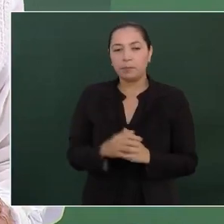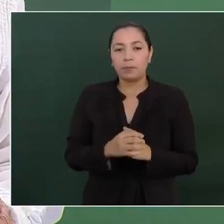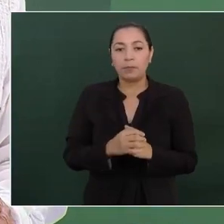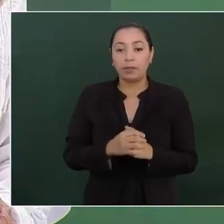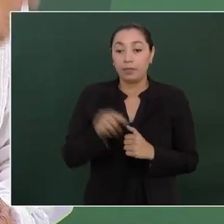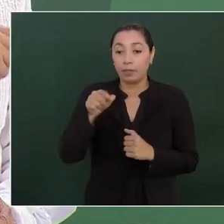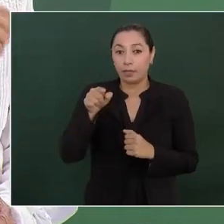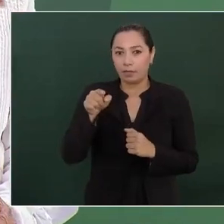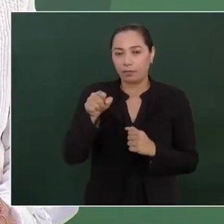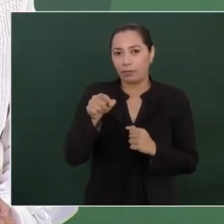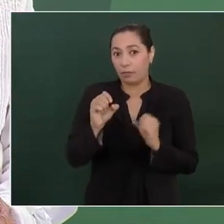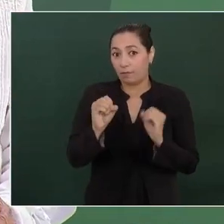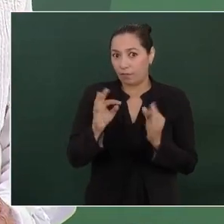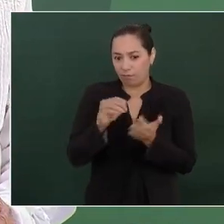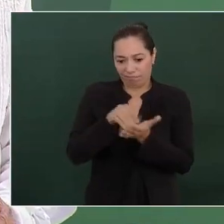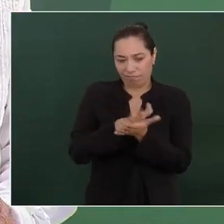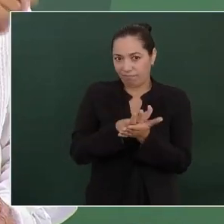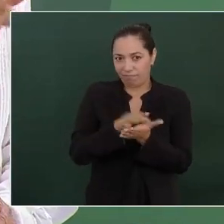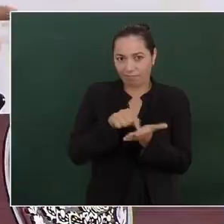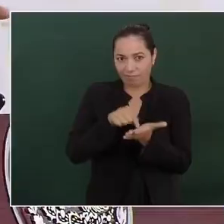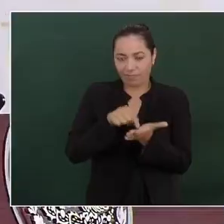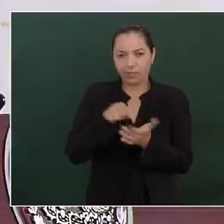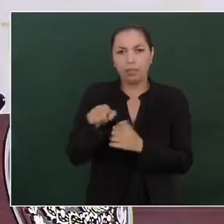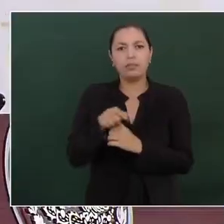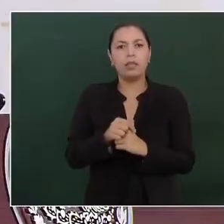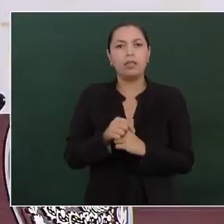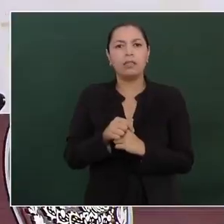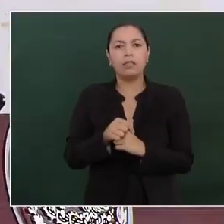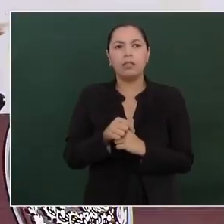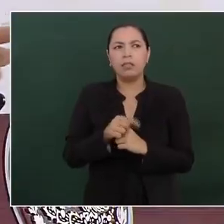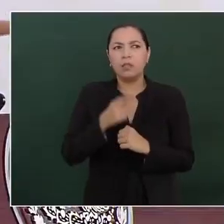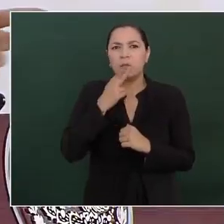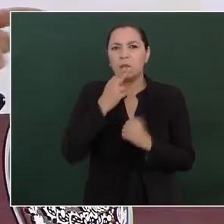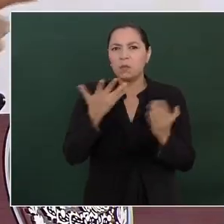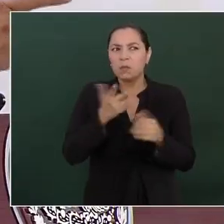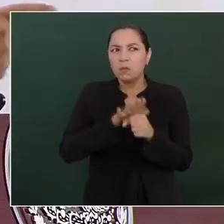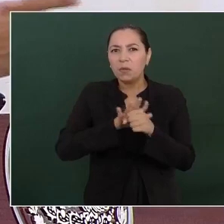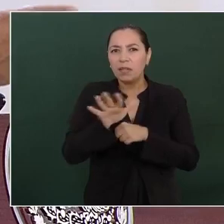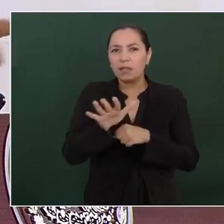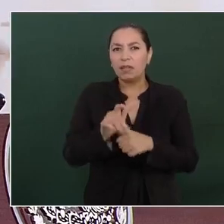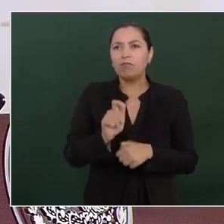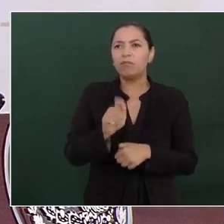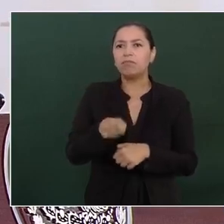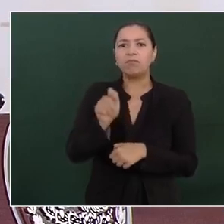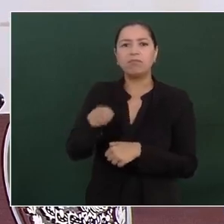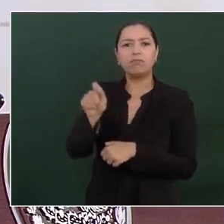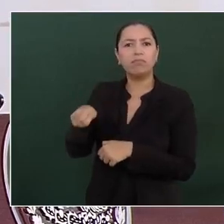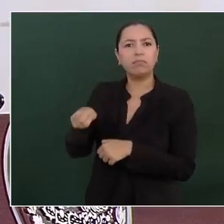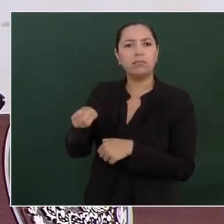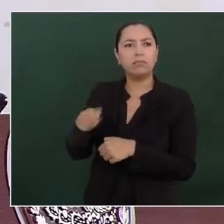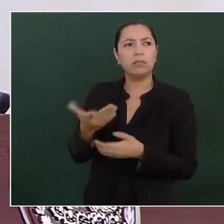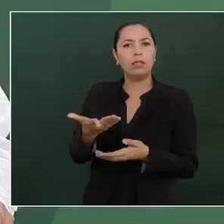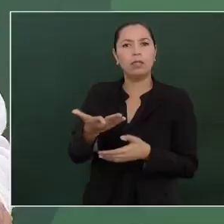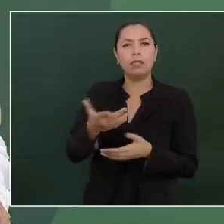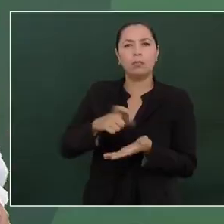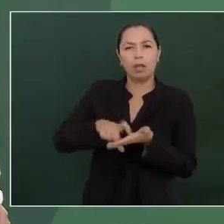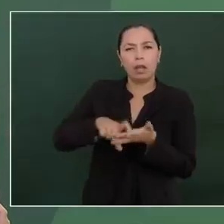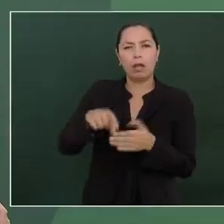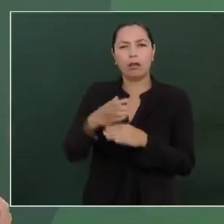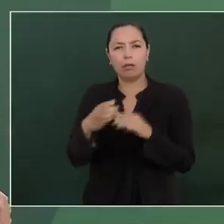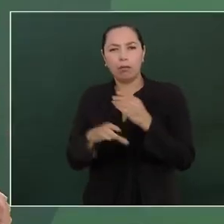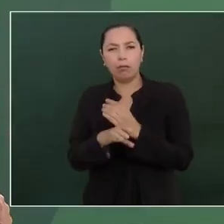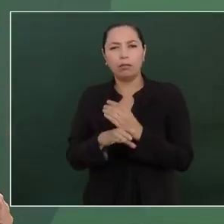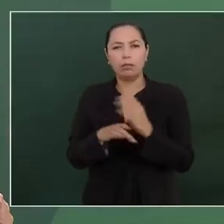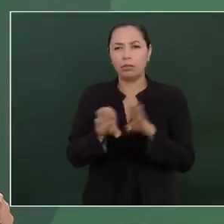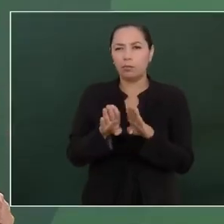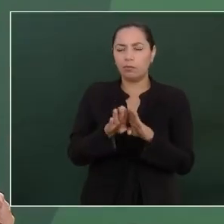la oficial, se utilizaba para pagar gastos de un